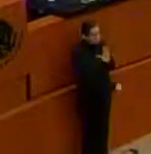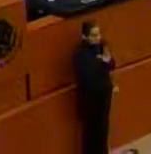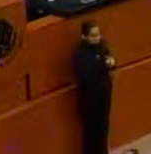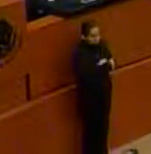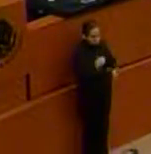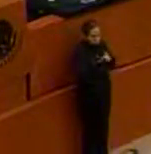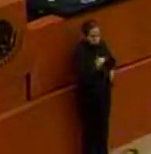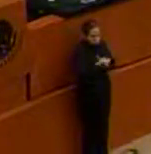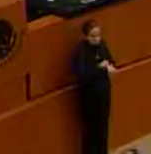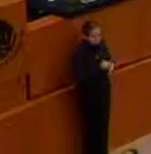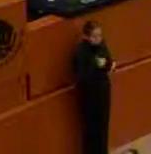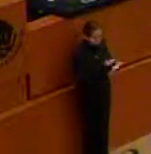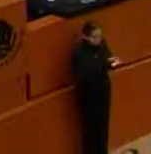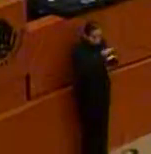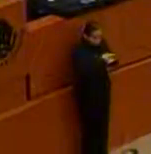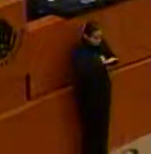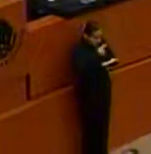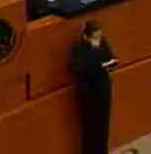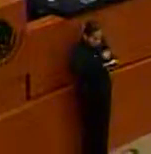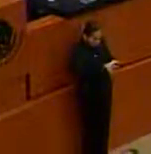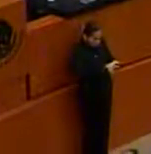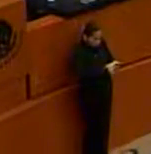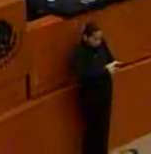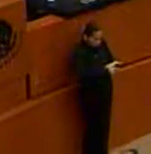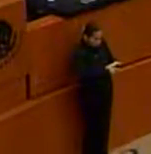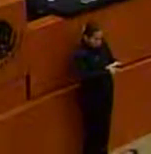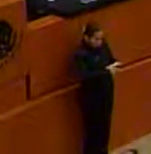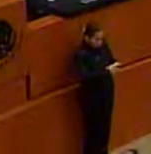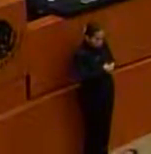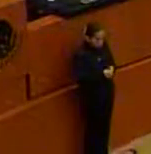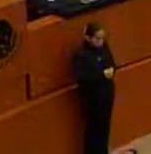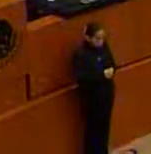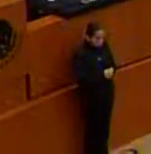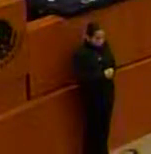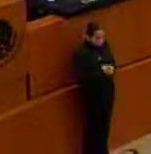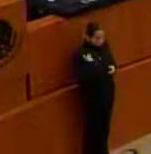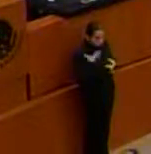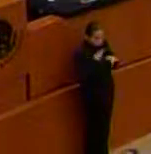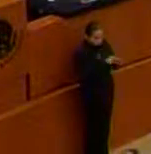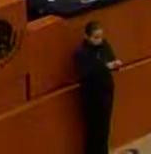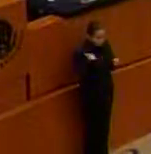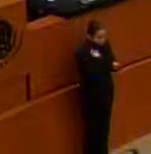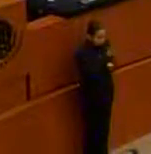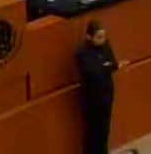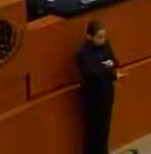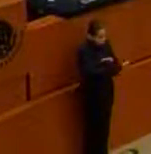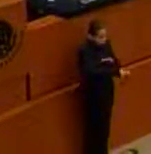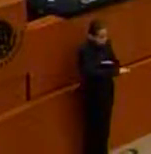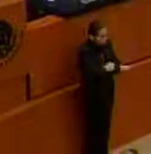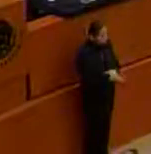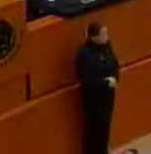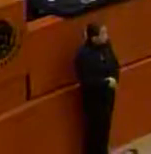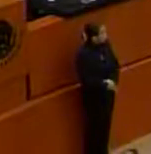ejemplo, la cifra que se ha dado para lo que sería el ingreso básico